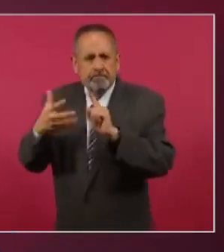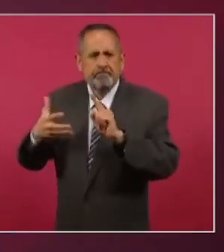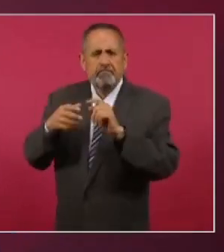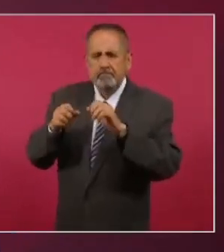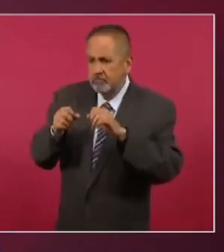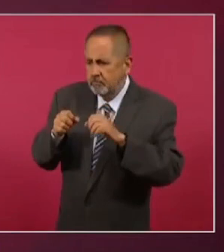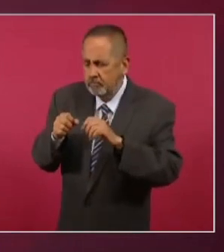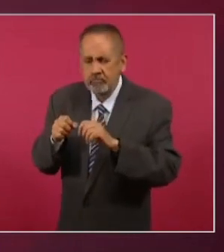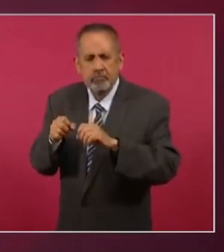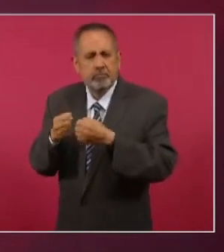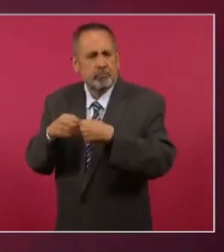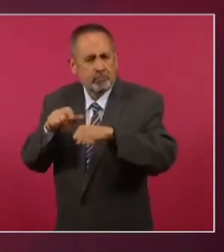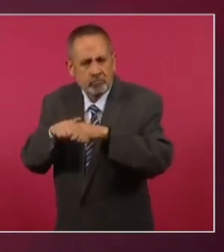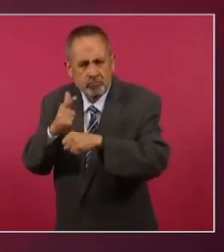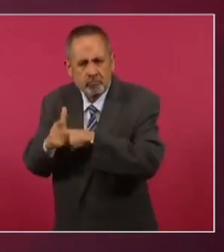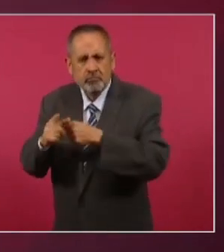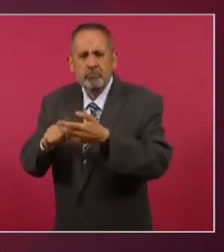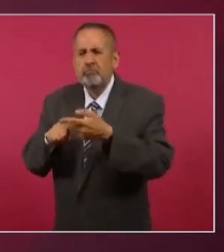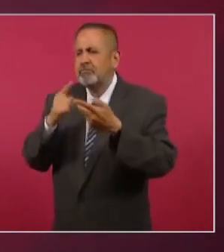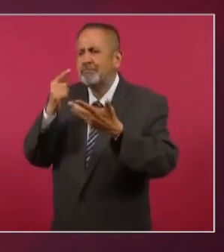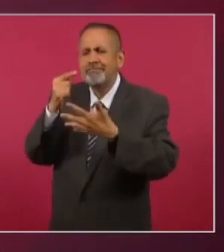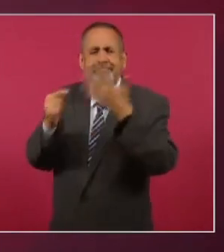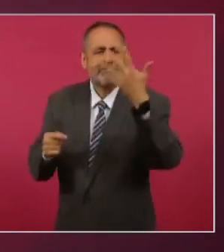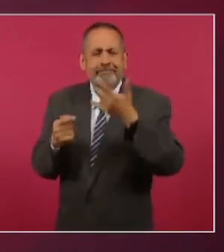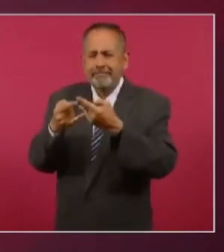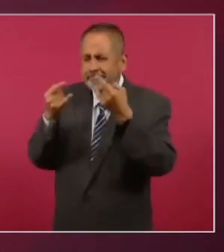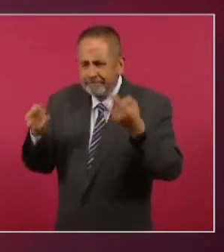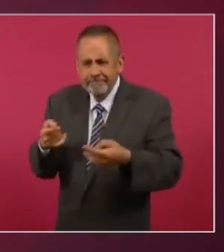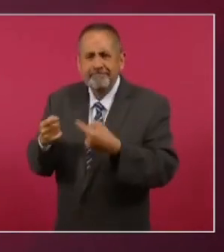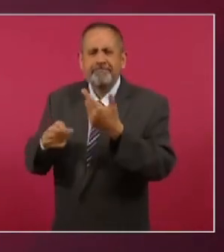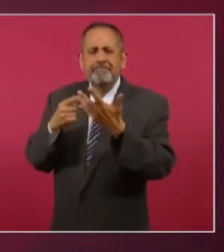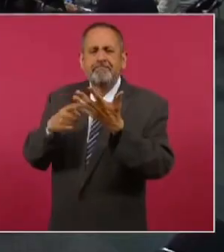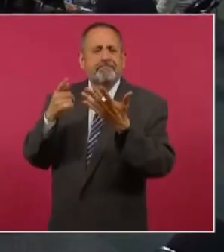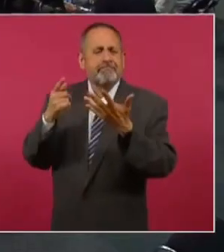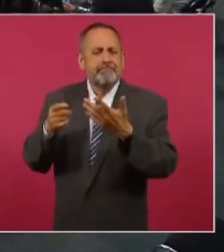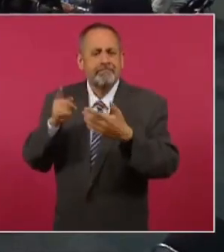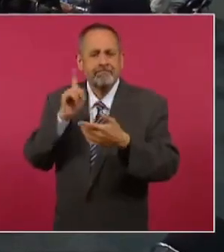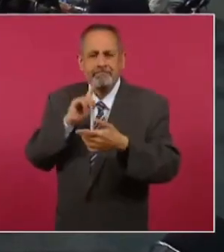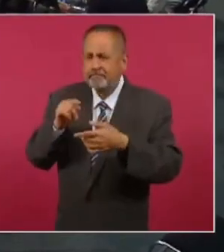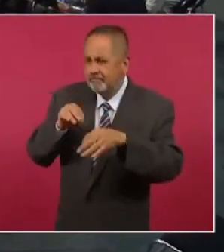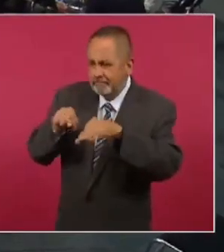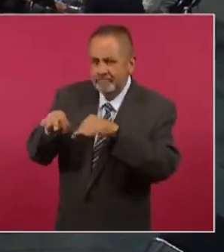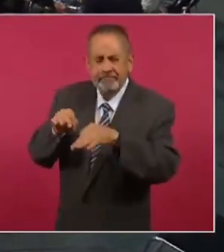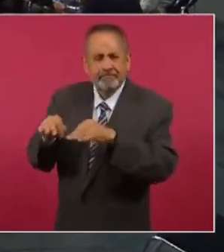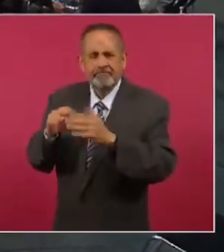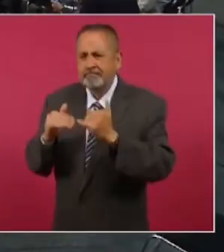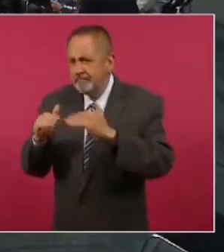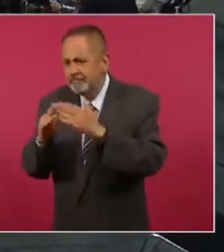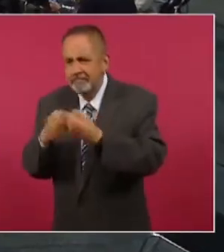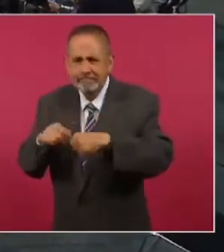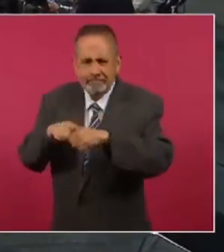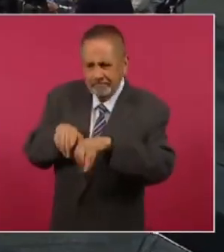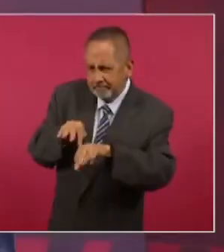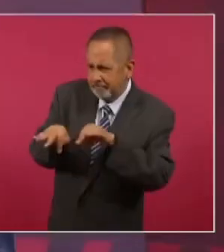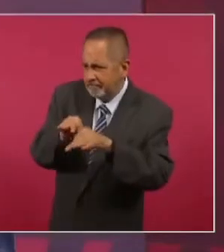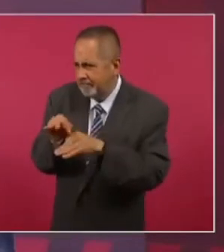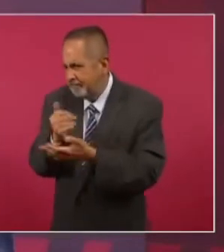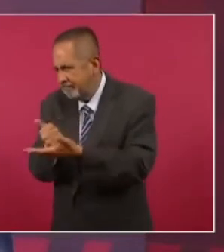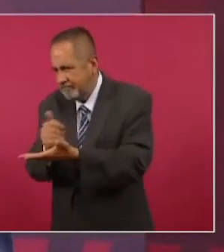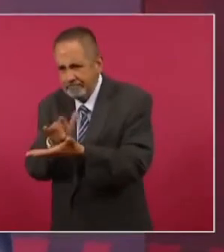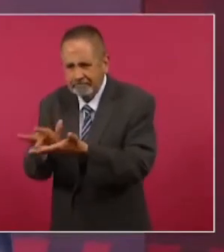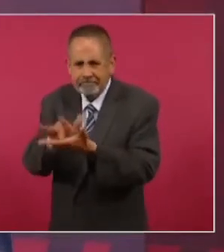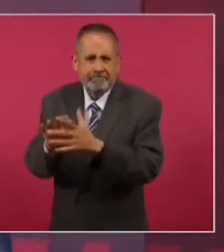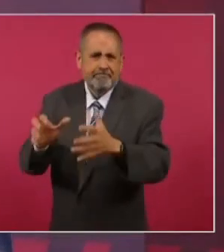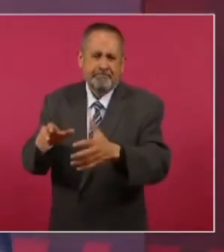historiadores trabajadoras sociales que todavía están en las comunidades